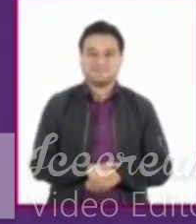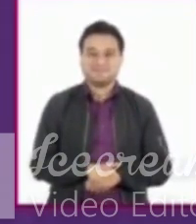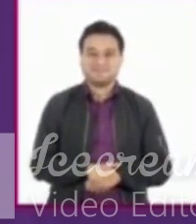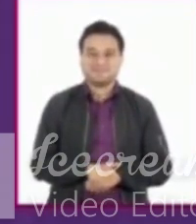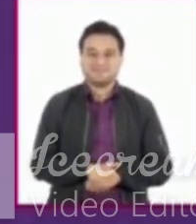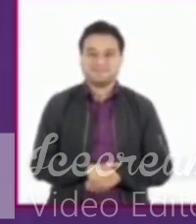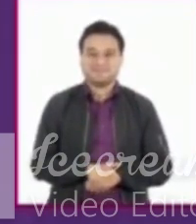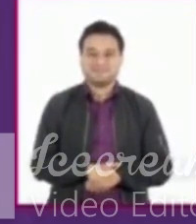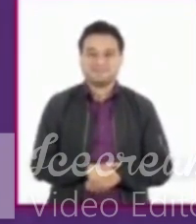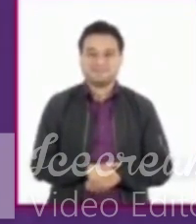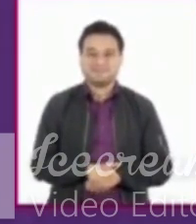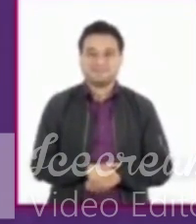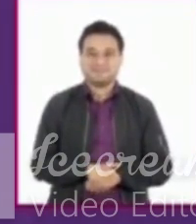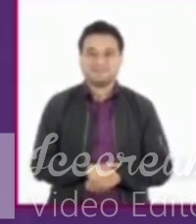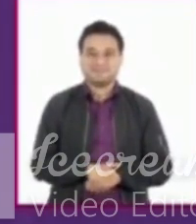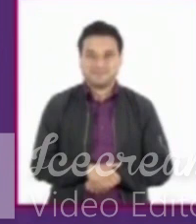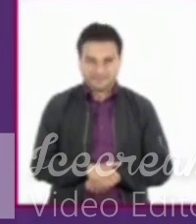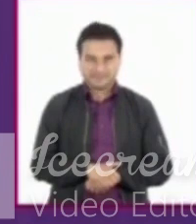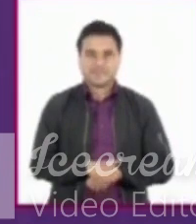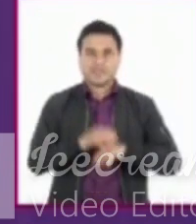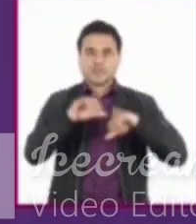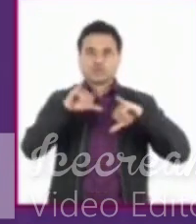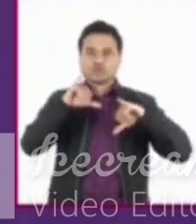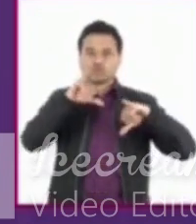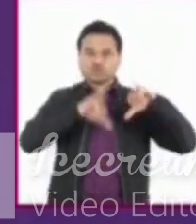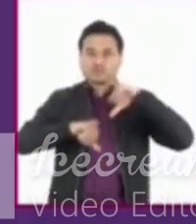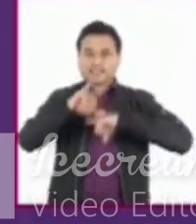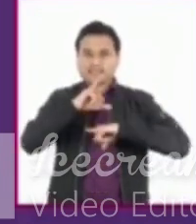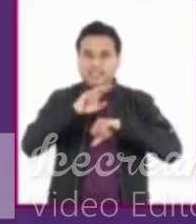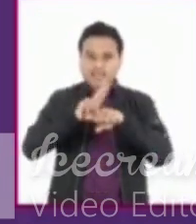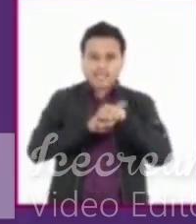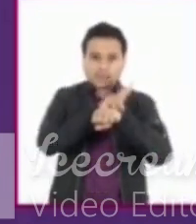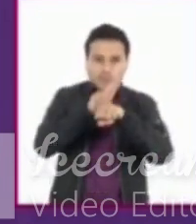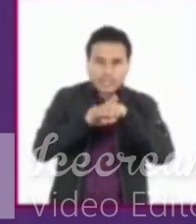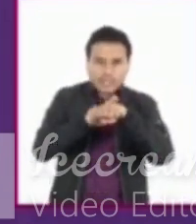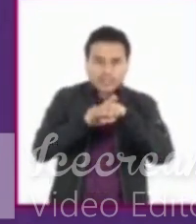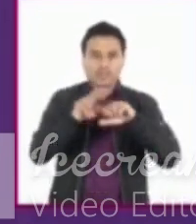¿Qué entiendes por sustancias naturales y sintéticas?